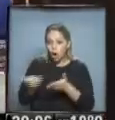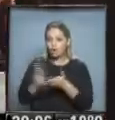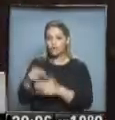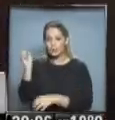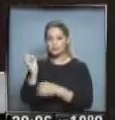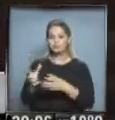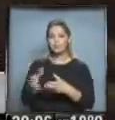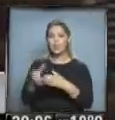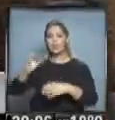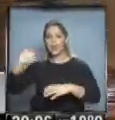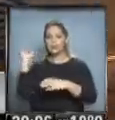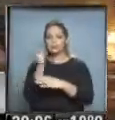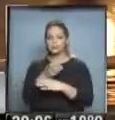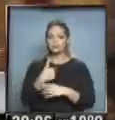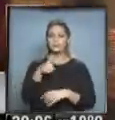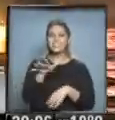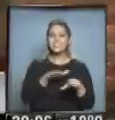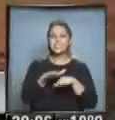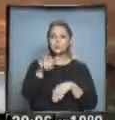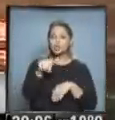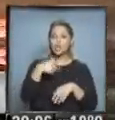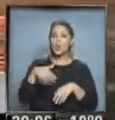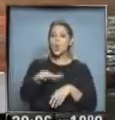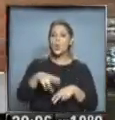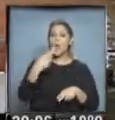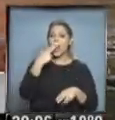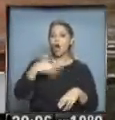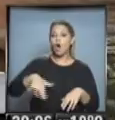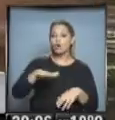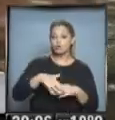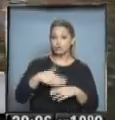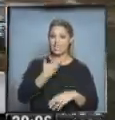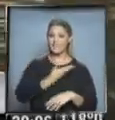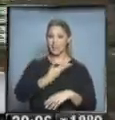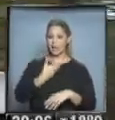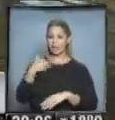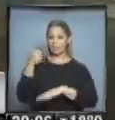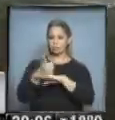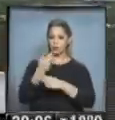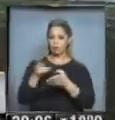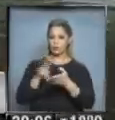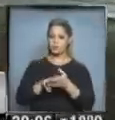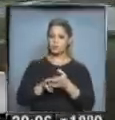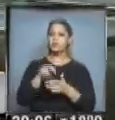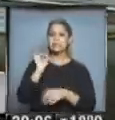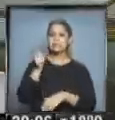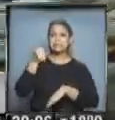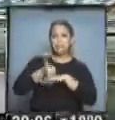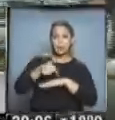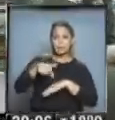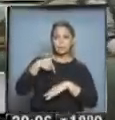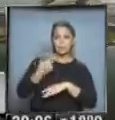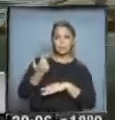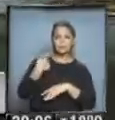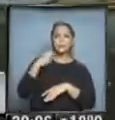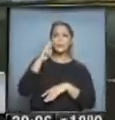volvieron a tirar piedras. Esta es la situación en 11. Fernando Alonso, adelante nuevamente. Aquí estamos, si bien